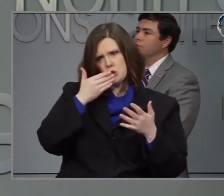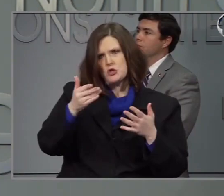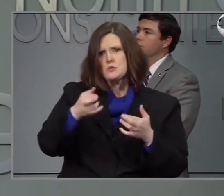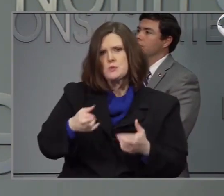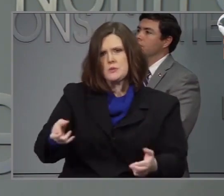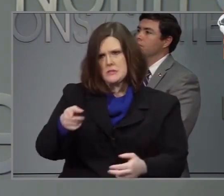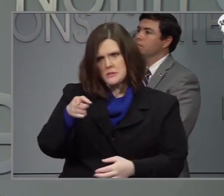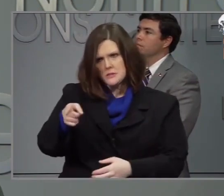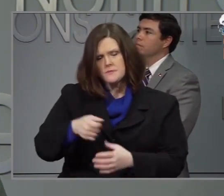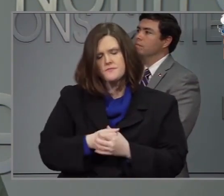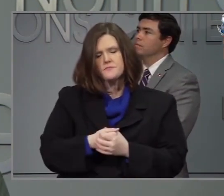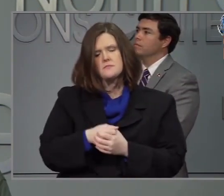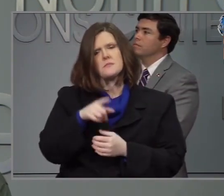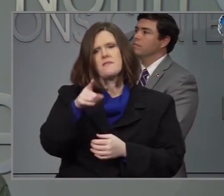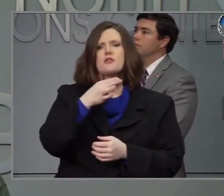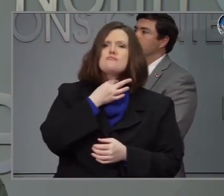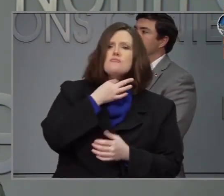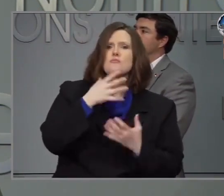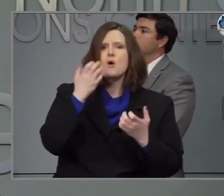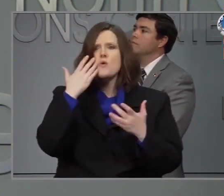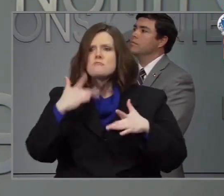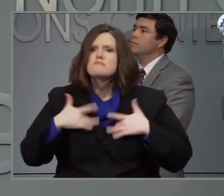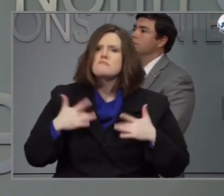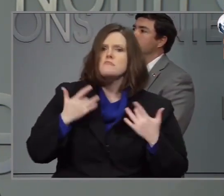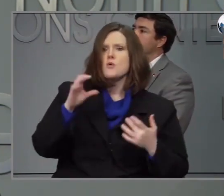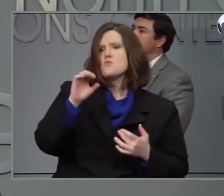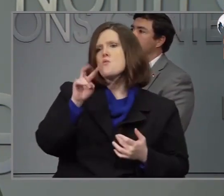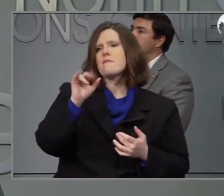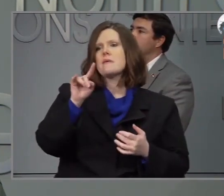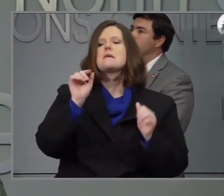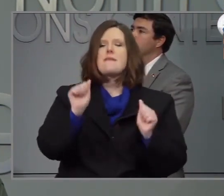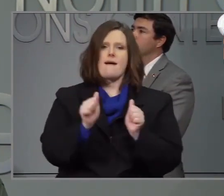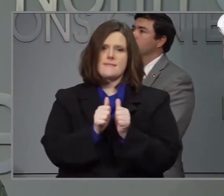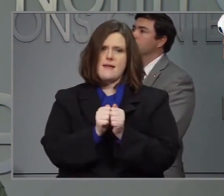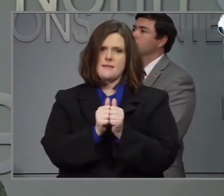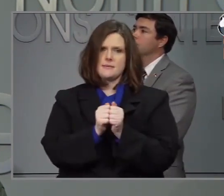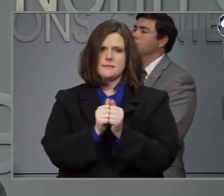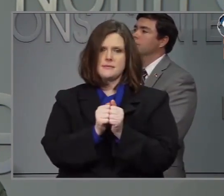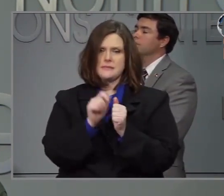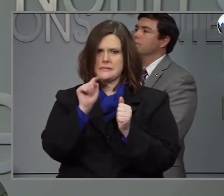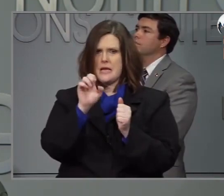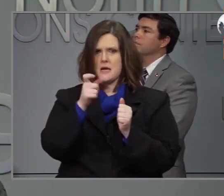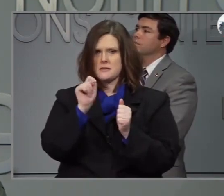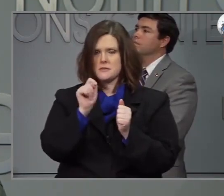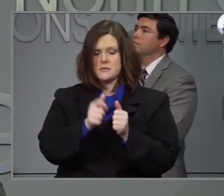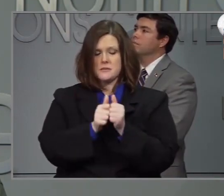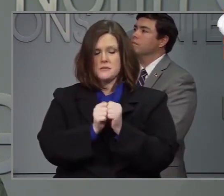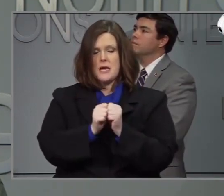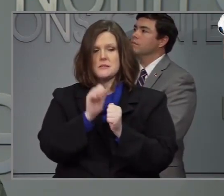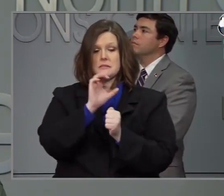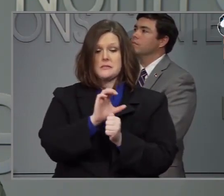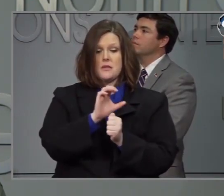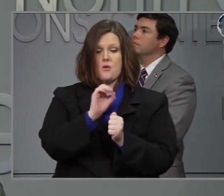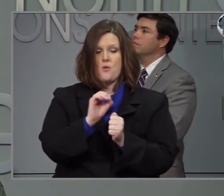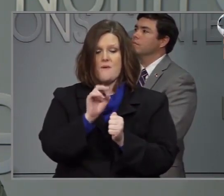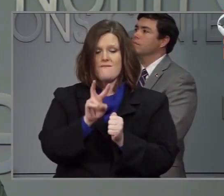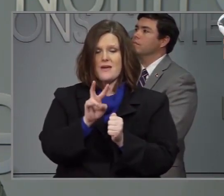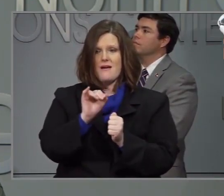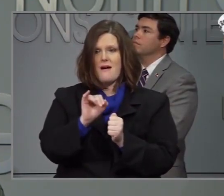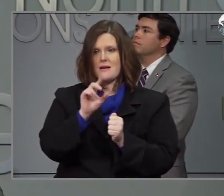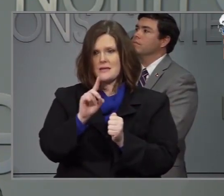las familias en otras si quieren estar actualizados también ustedes pueden recibir información por texto y text en